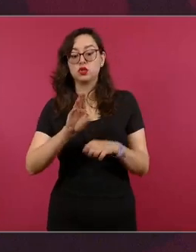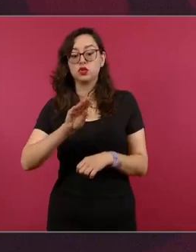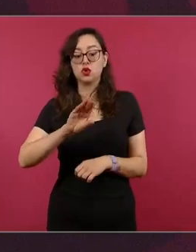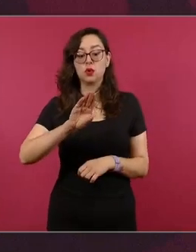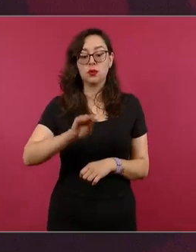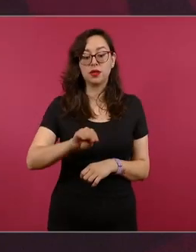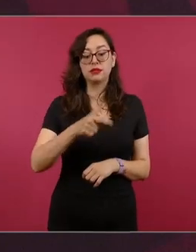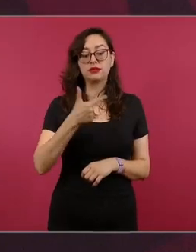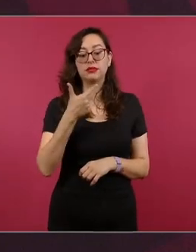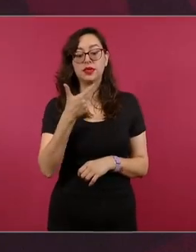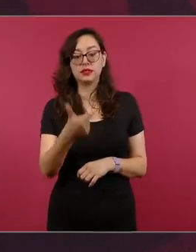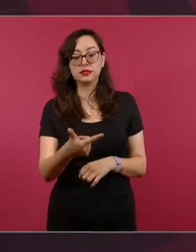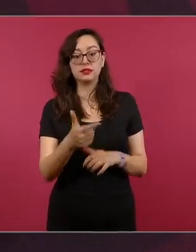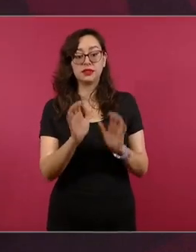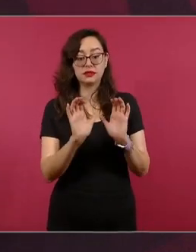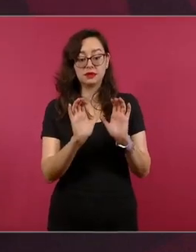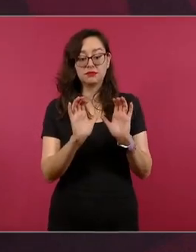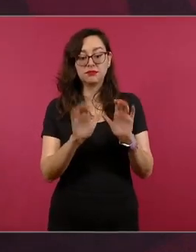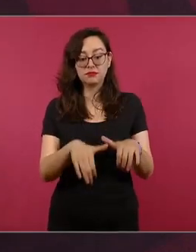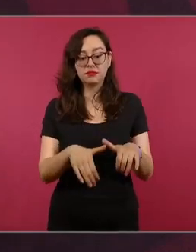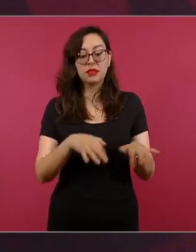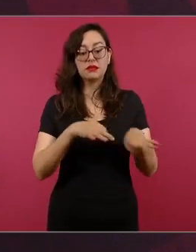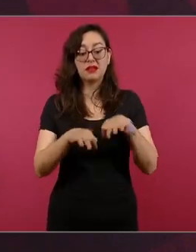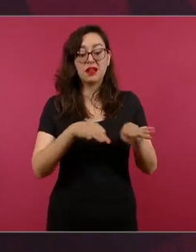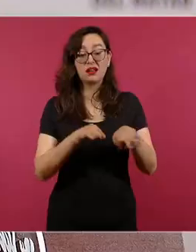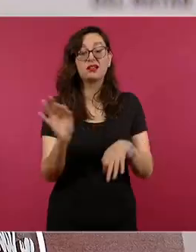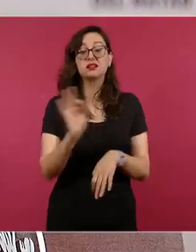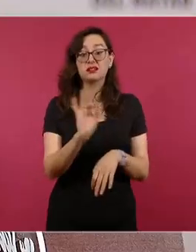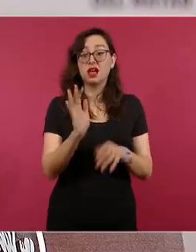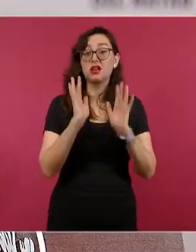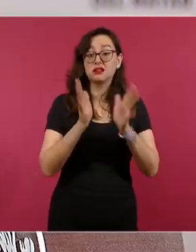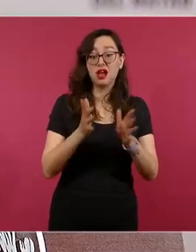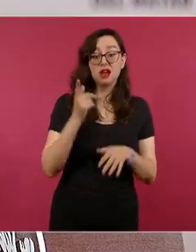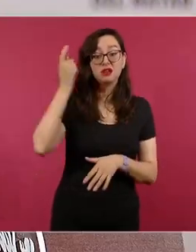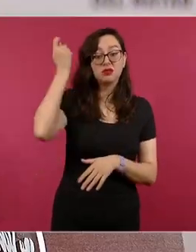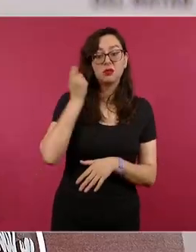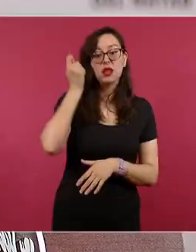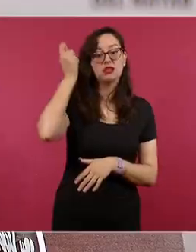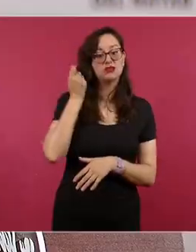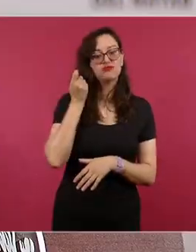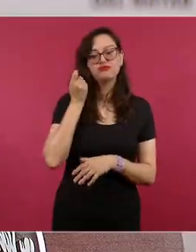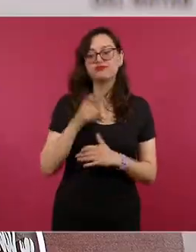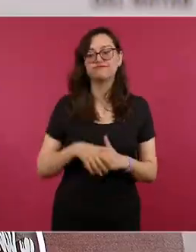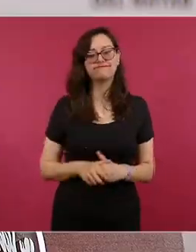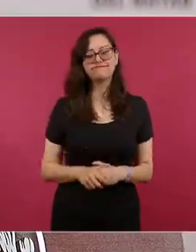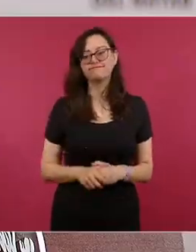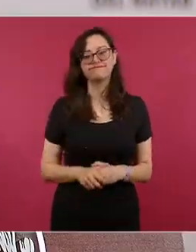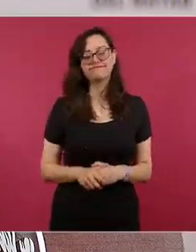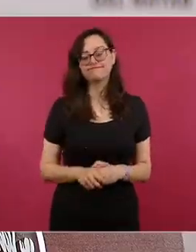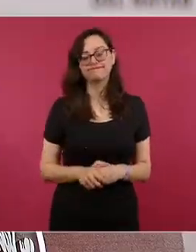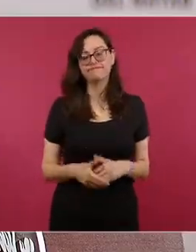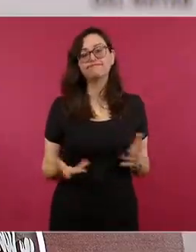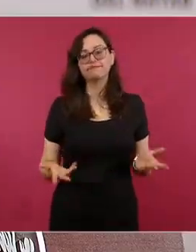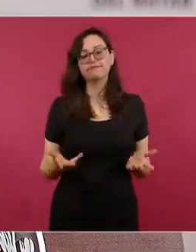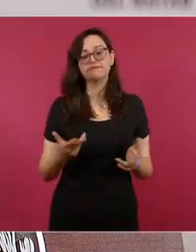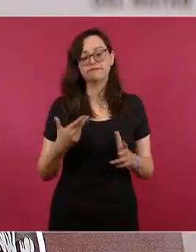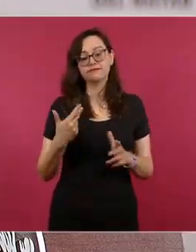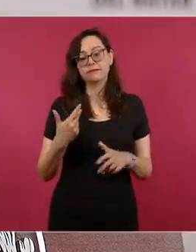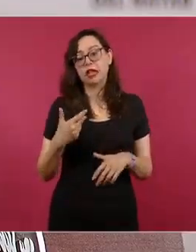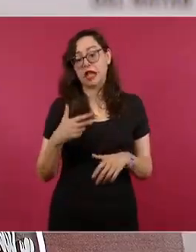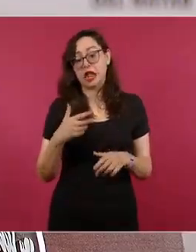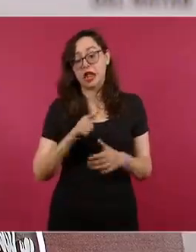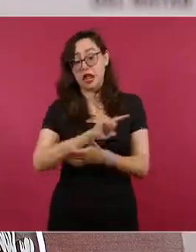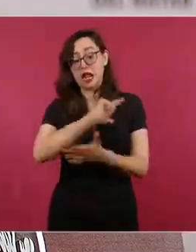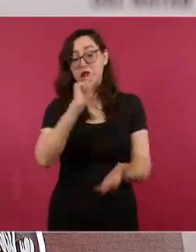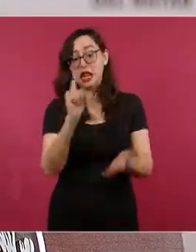que se pensionen posterior a la entrada en vigor de la ley? O sea, si se aprueba, vamos a decir,